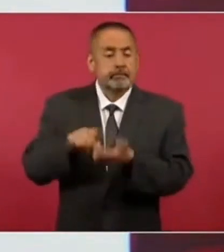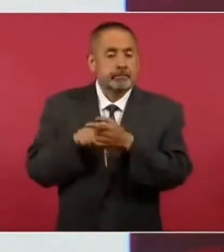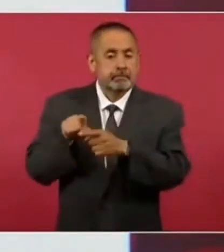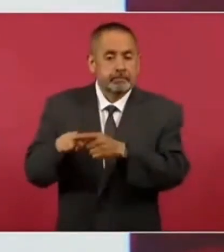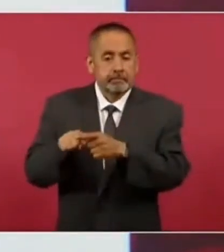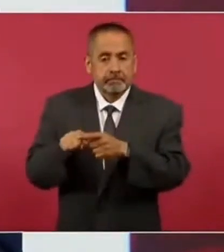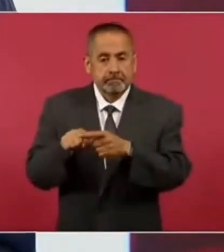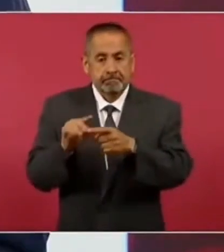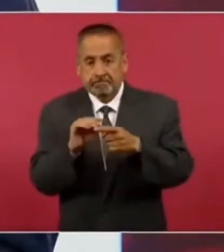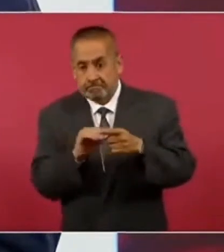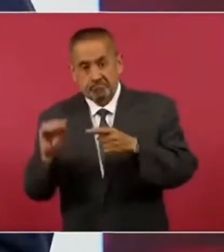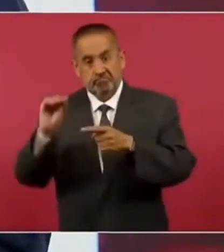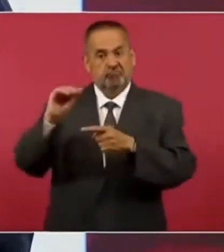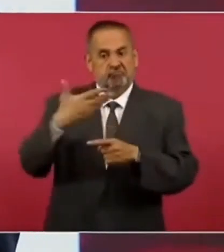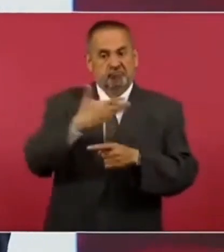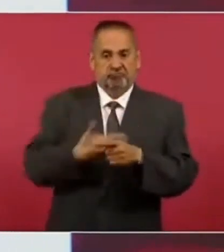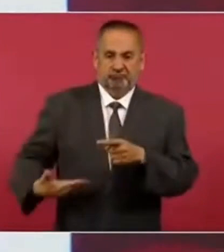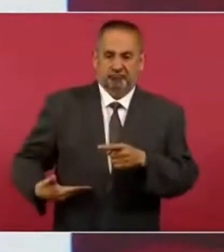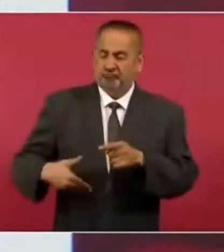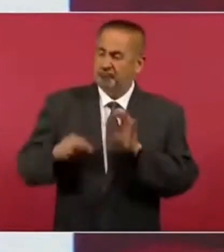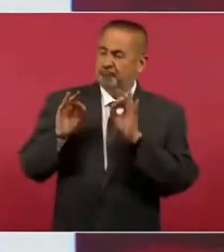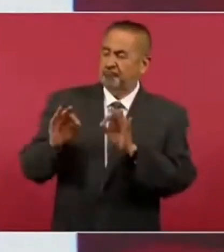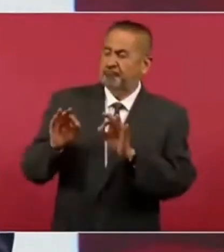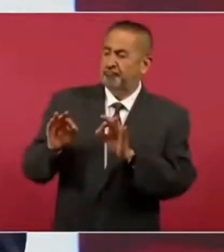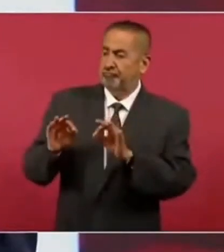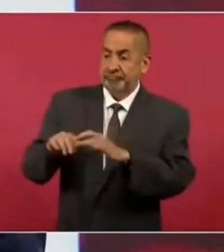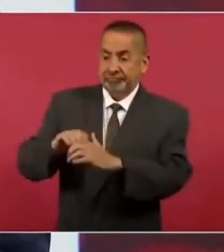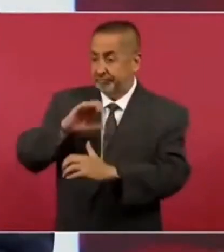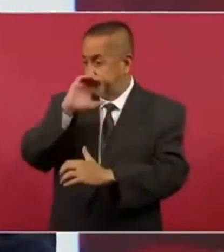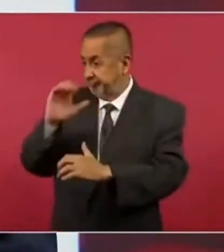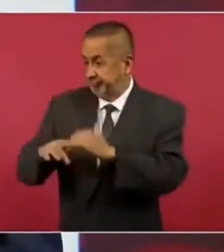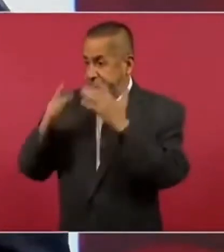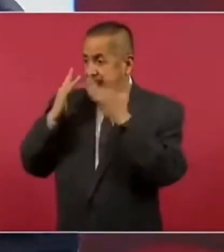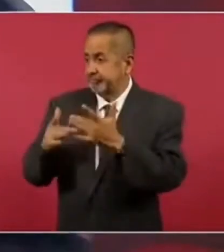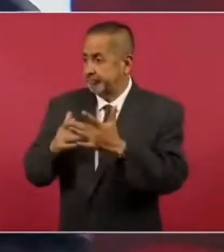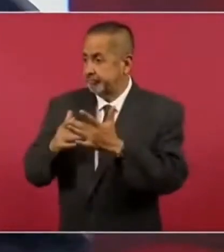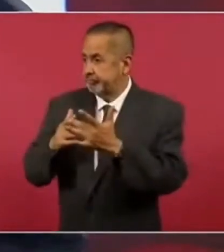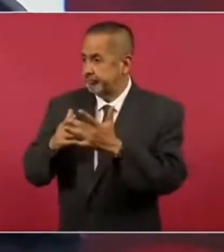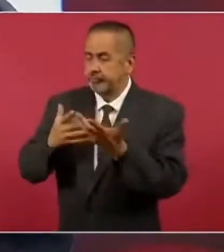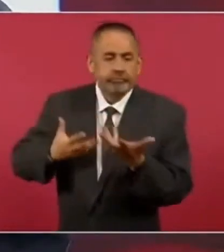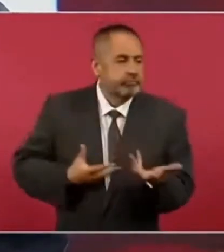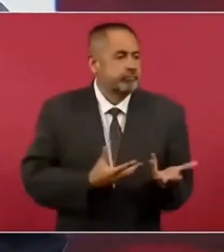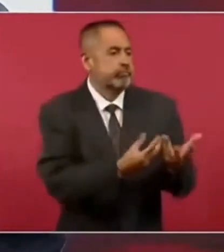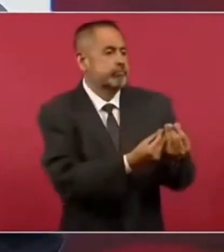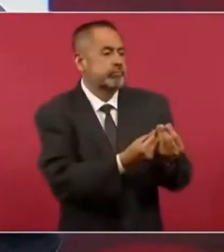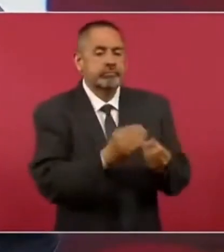luego presidente y termina y se va a trabajar con iberdrola